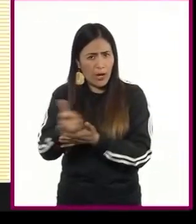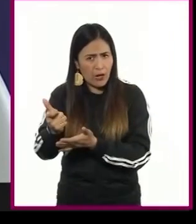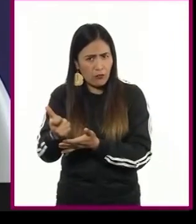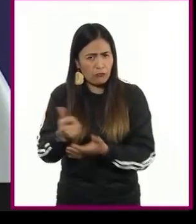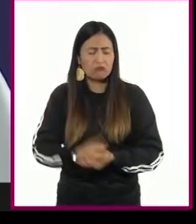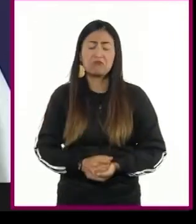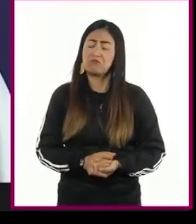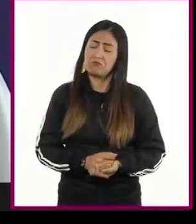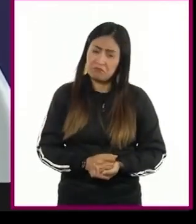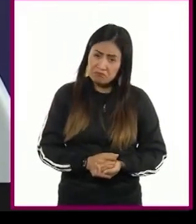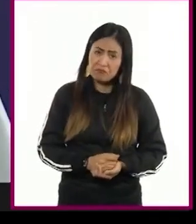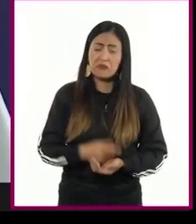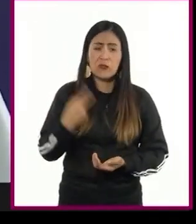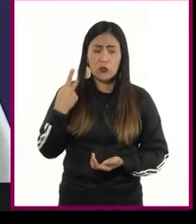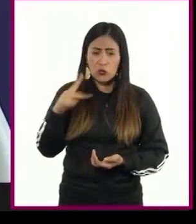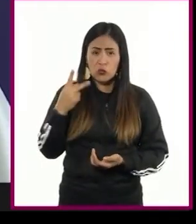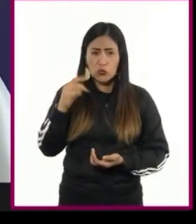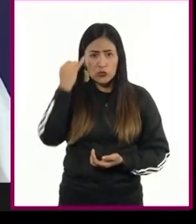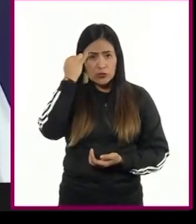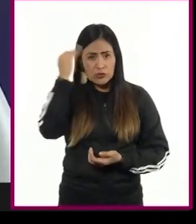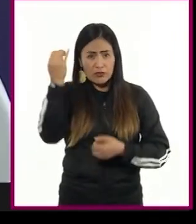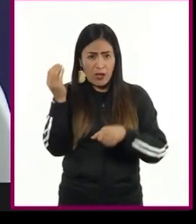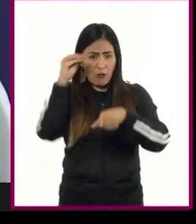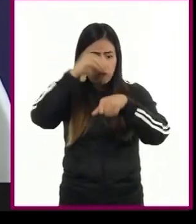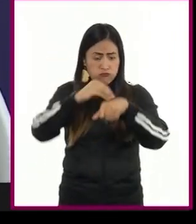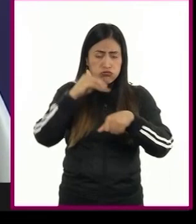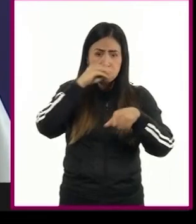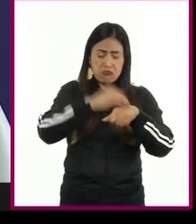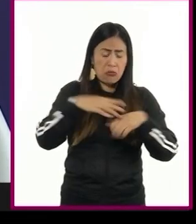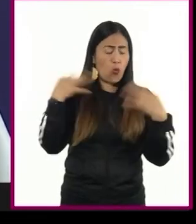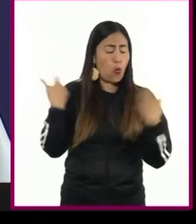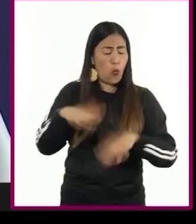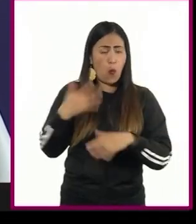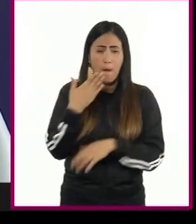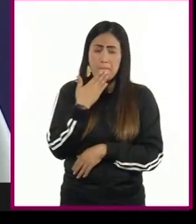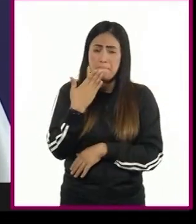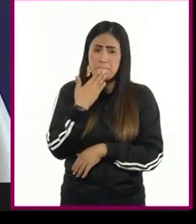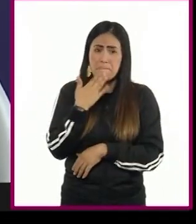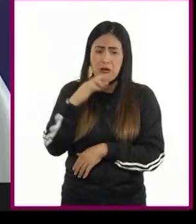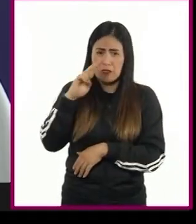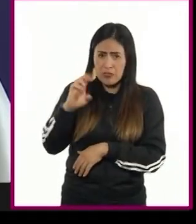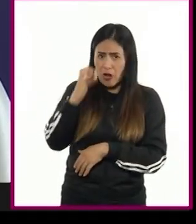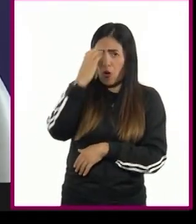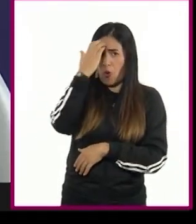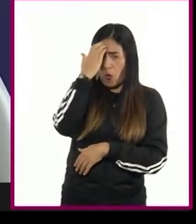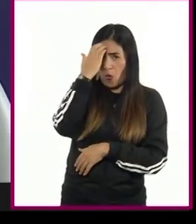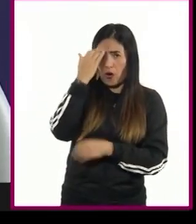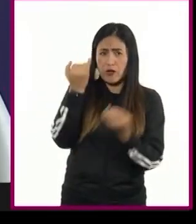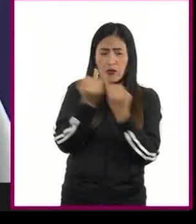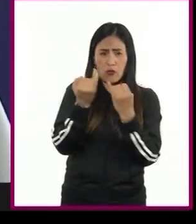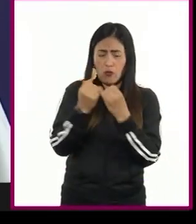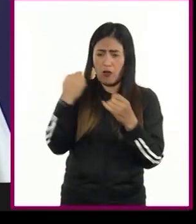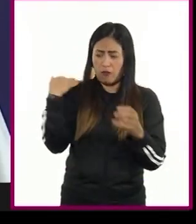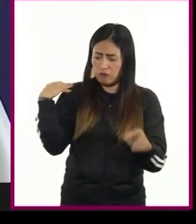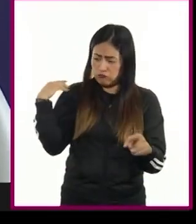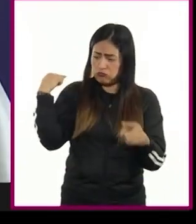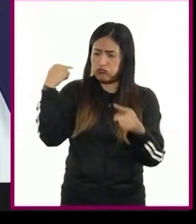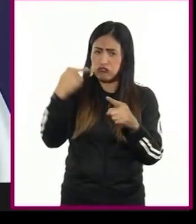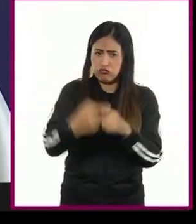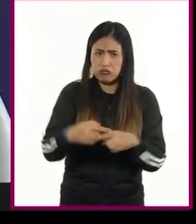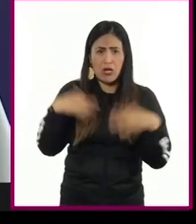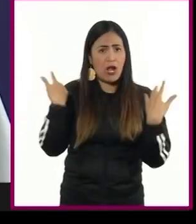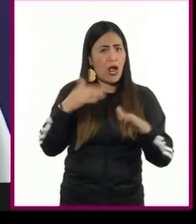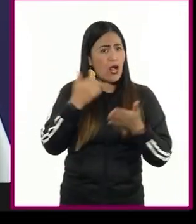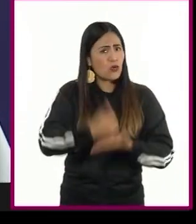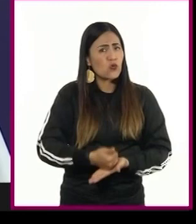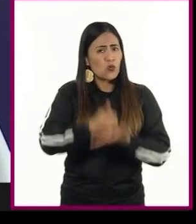claro por qué sus aportaciones han sido dignas de reconocimientos y han sido muy útiles a lo largo de los tiempos, pues fueron y